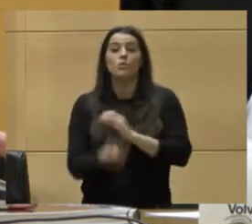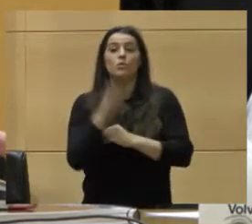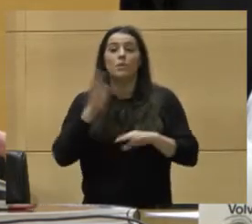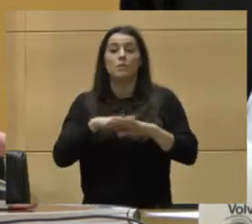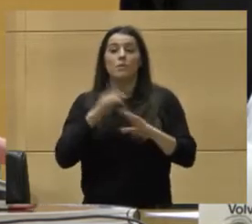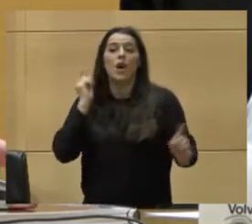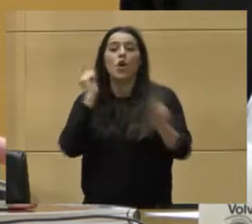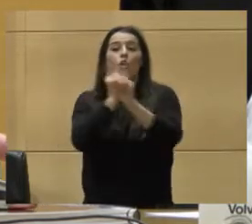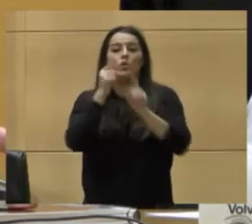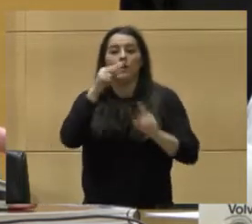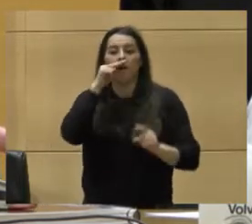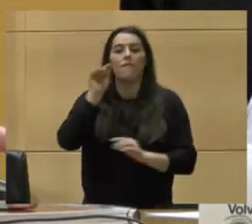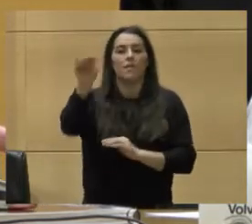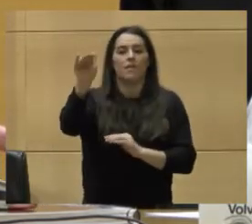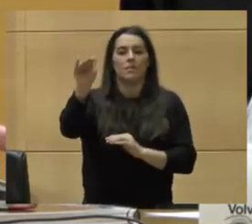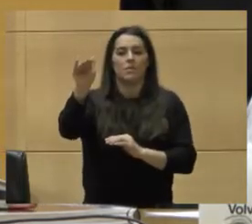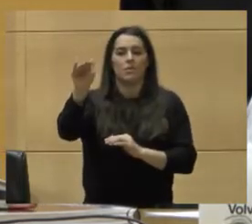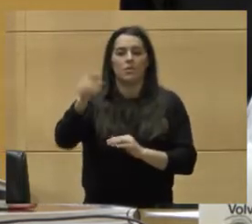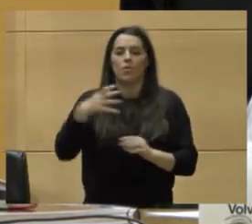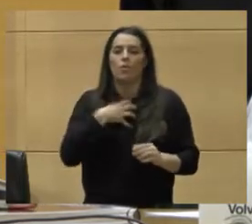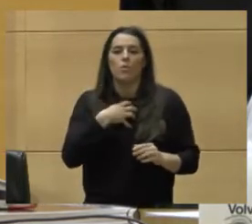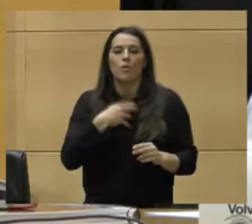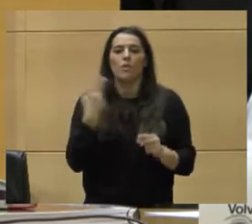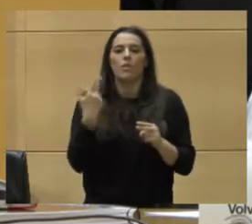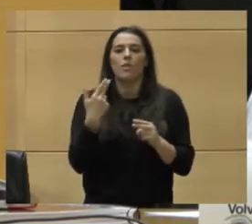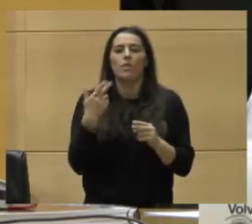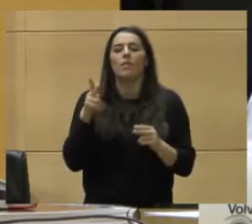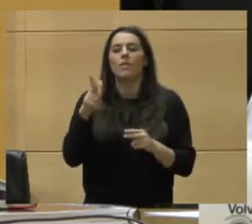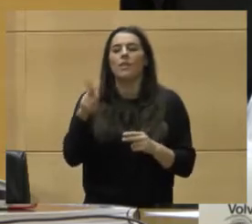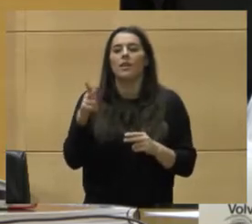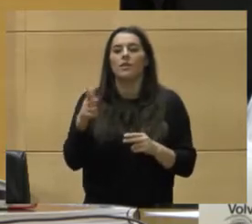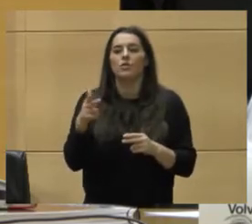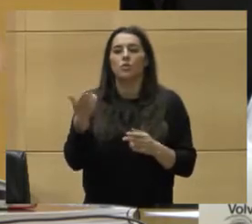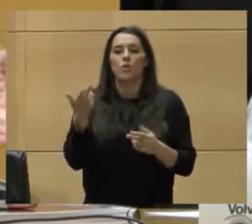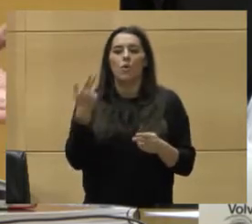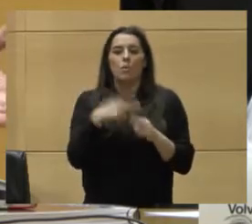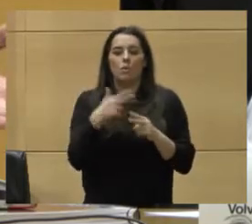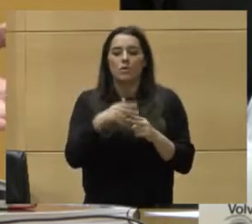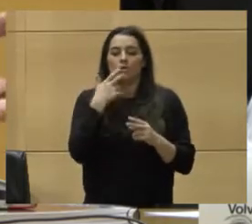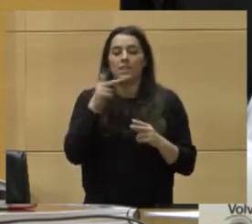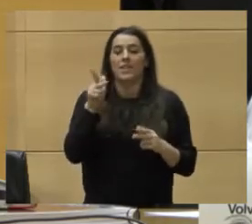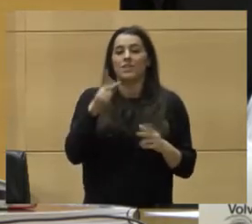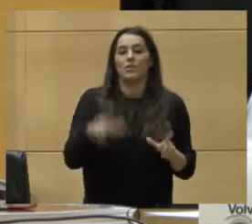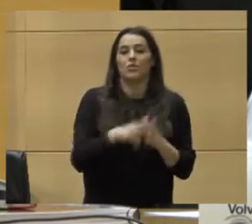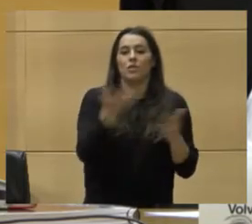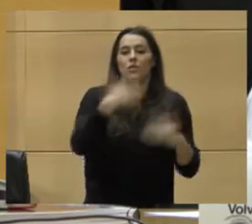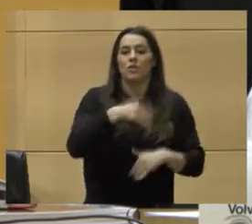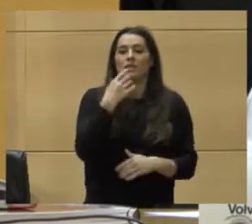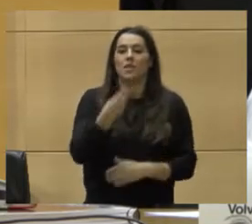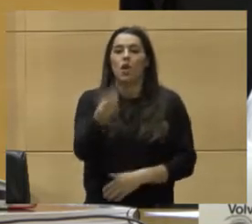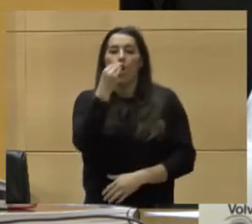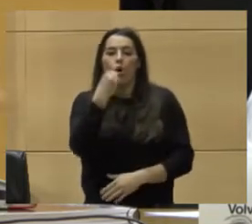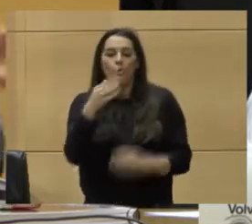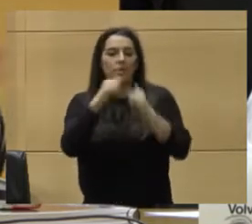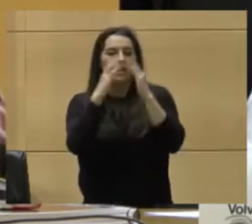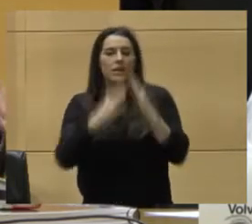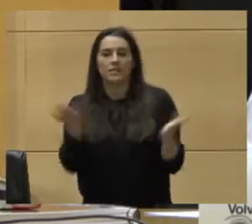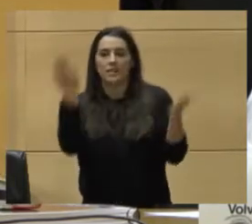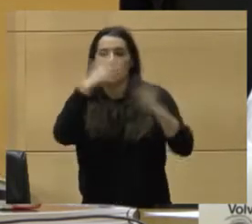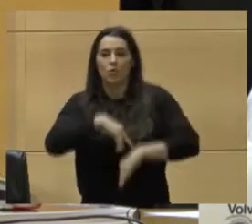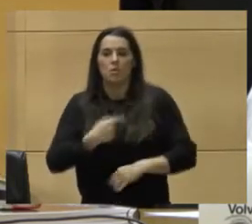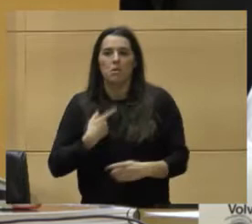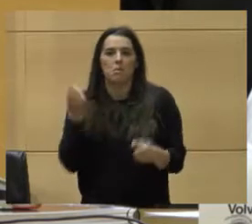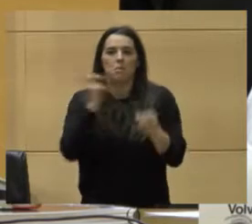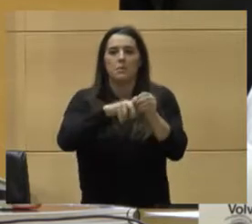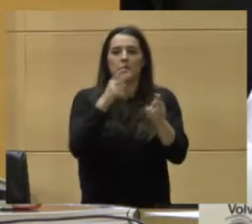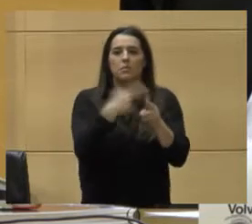civiles y políticos si no se tienen derechos sociales que si no comes que si no tienes una casa tú no puedes participar en política y es una mentira y eso fue una conquista